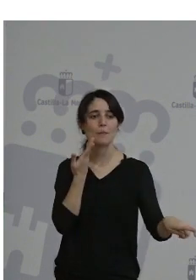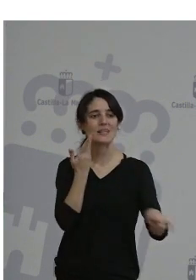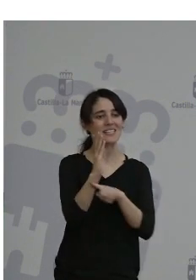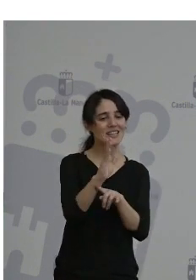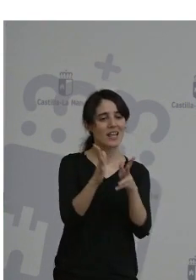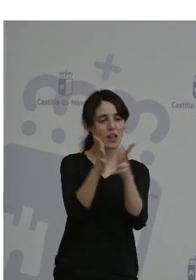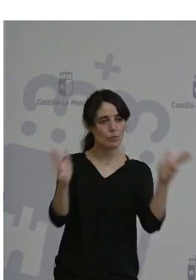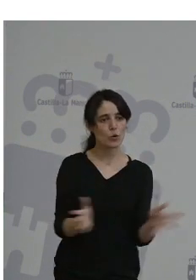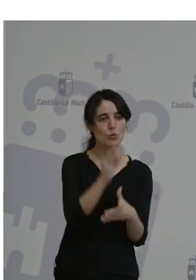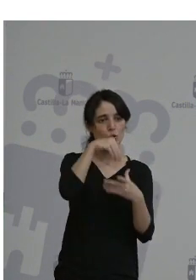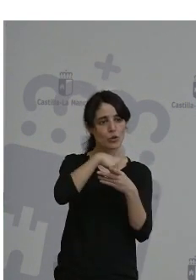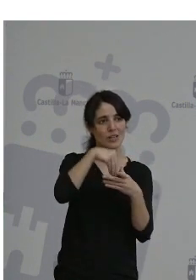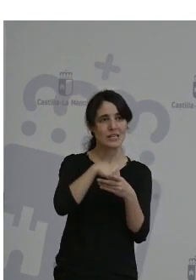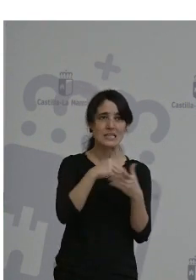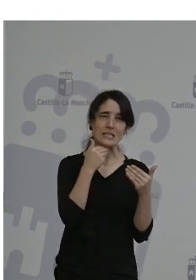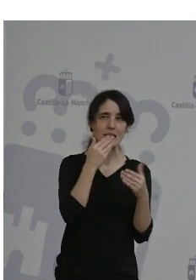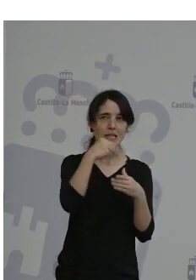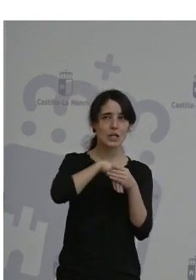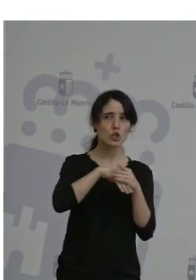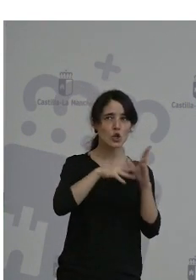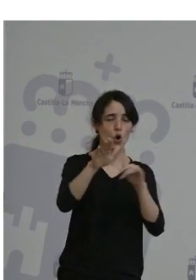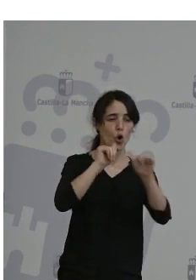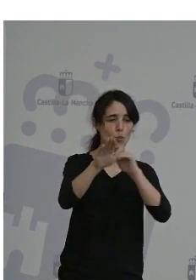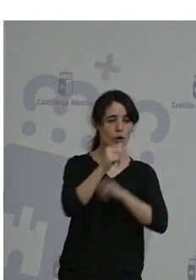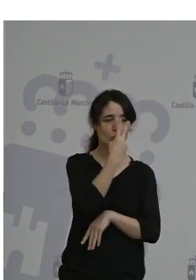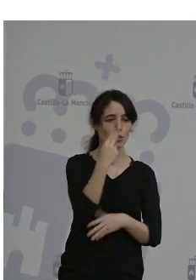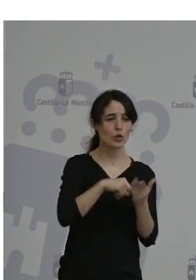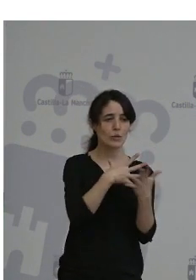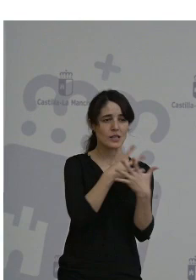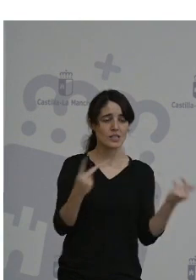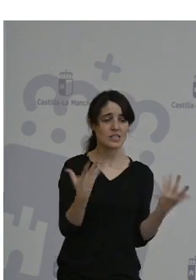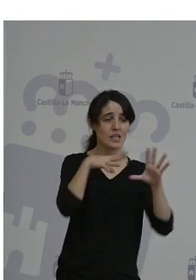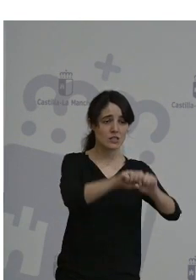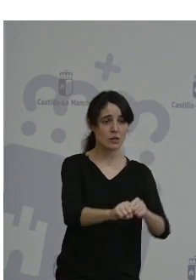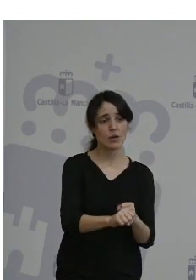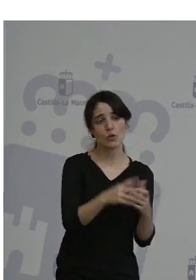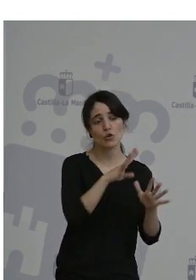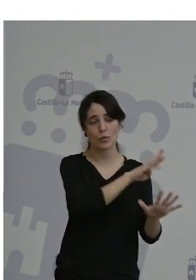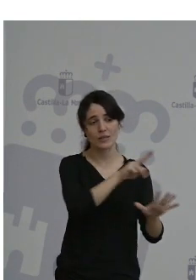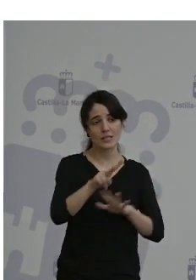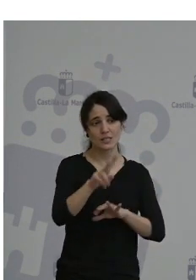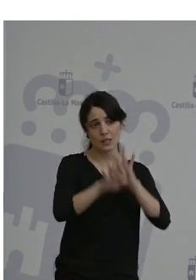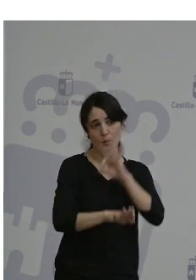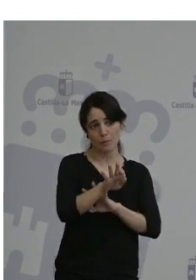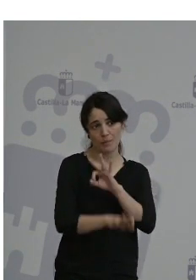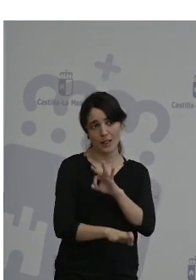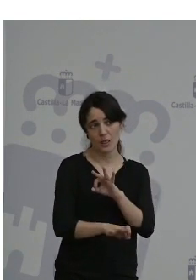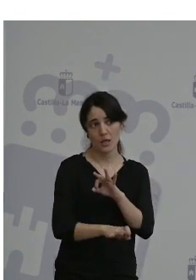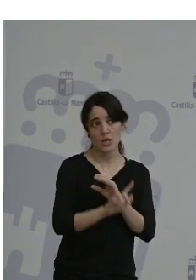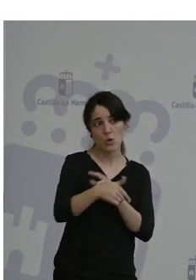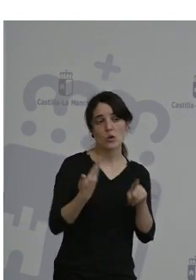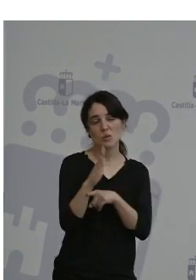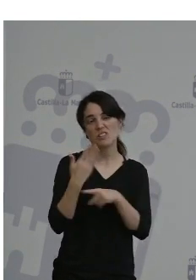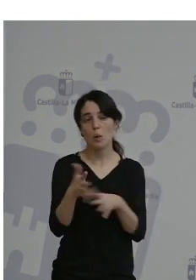son los de la convocatoria de 2017 en la que se reservaron 97 plazas y se presentaron en torno a 13